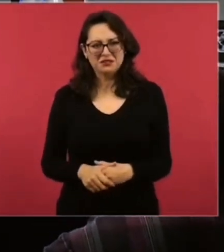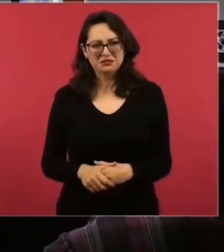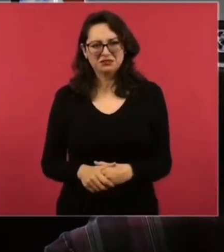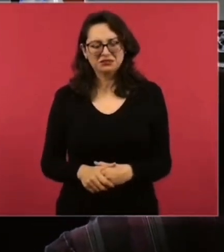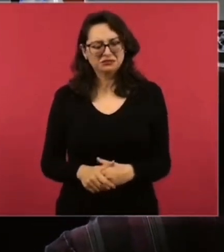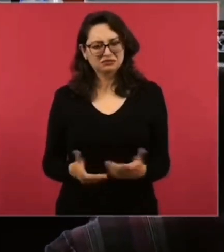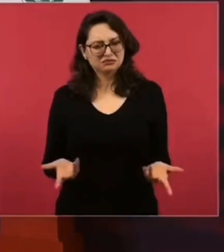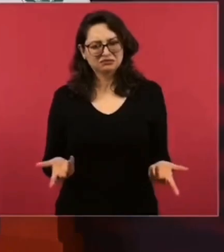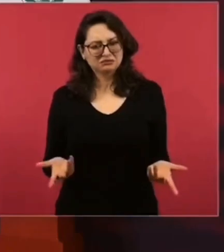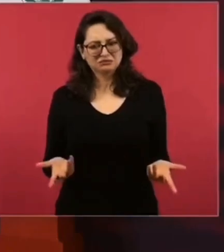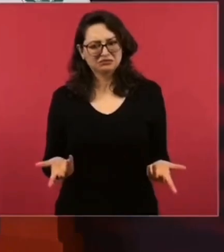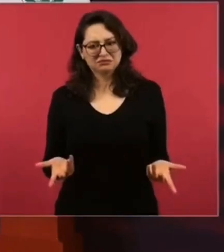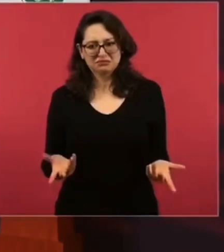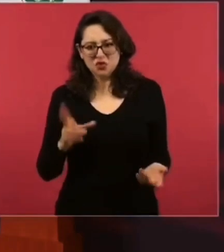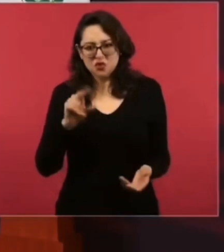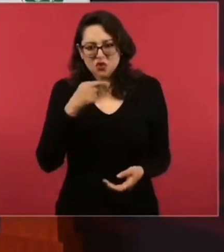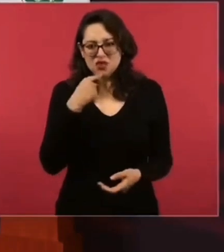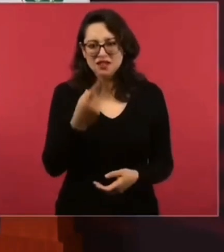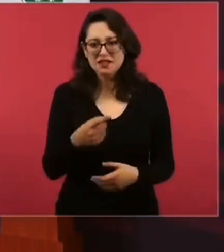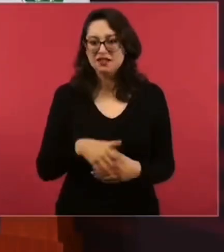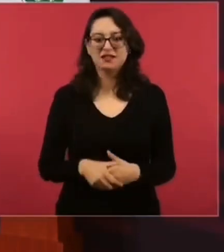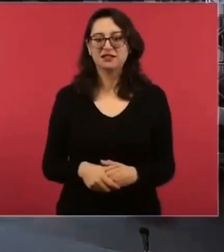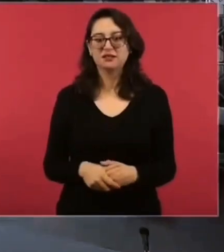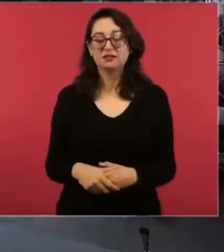Bueno, el otro.